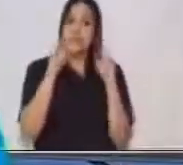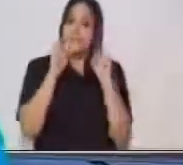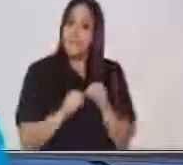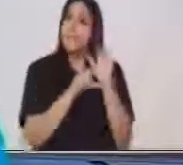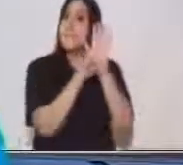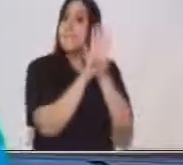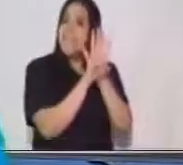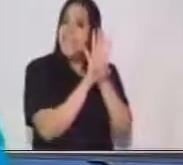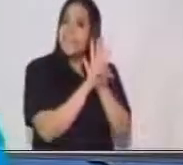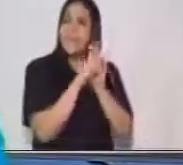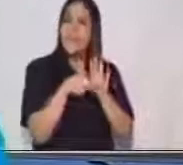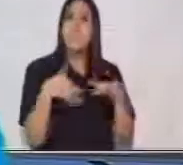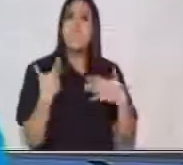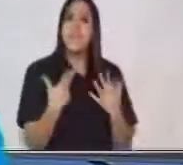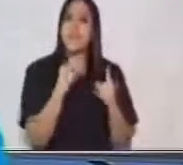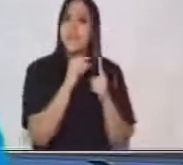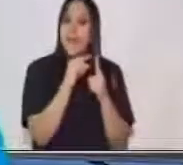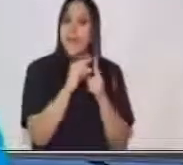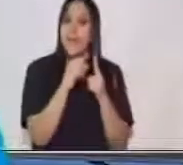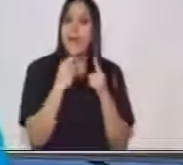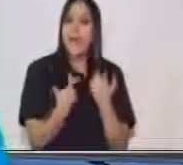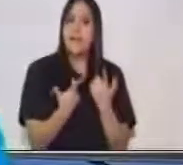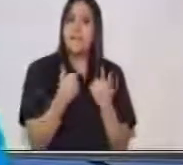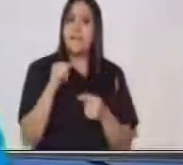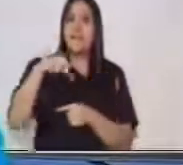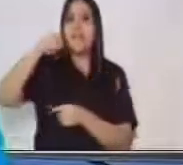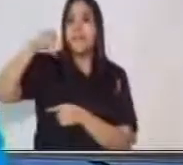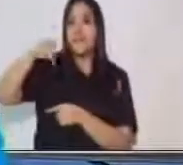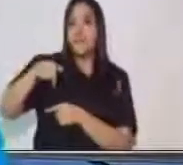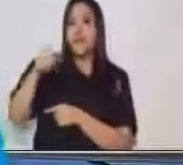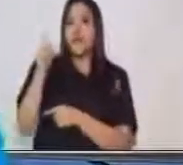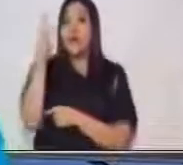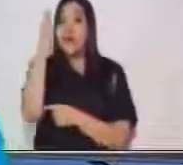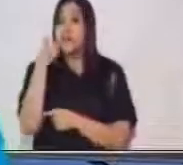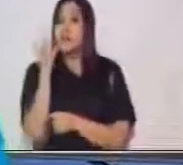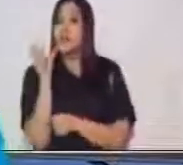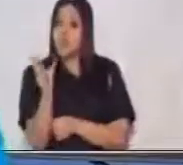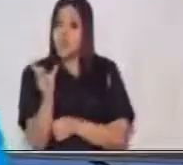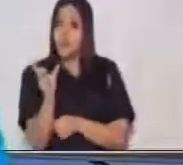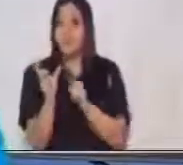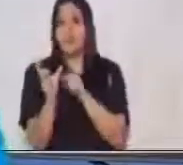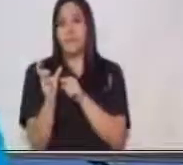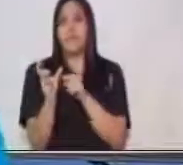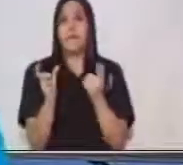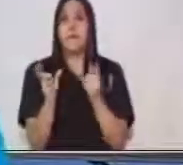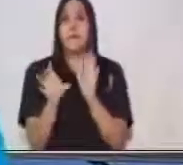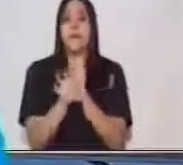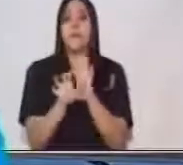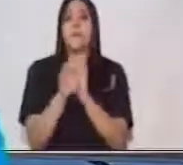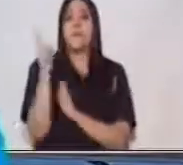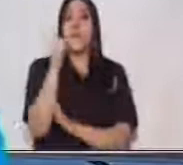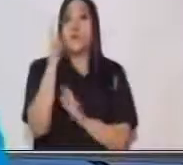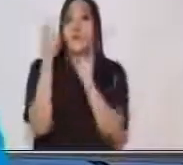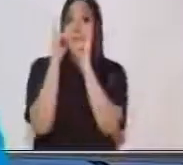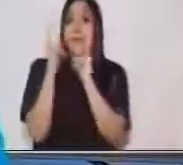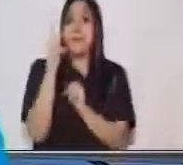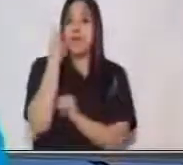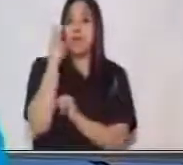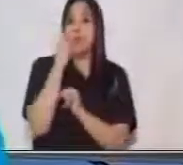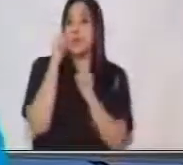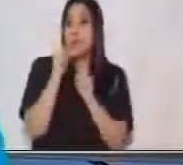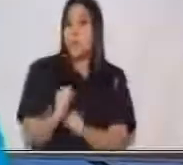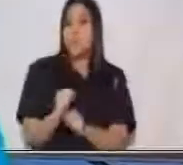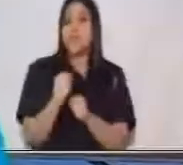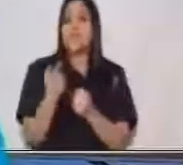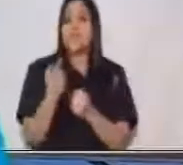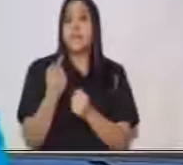identificar qué palabra es el núcleo del sujeto. Muy bien, entonces empezamos con nuestra primer imagen y nos vamos a dar